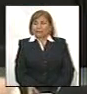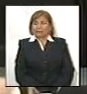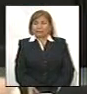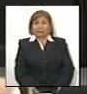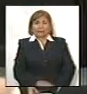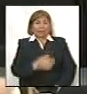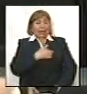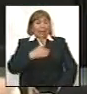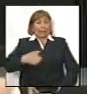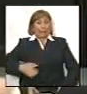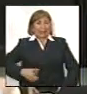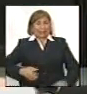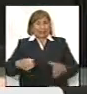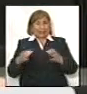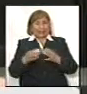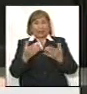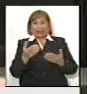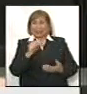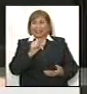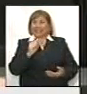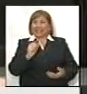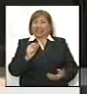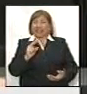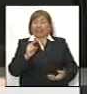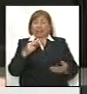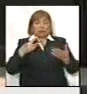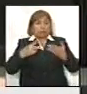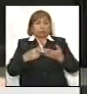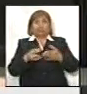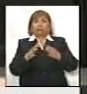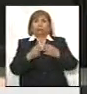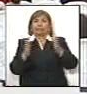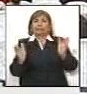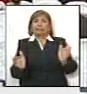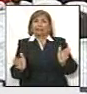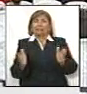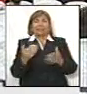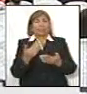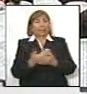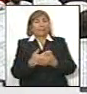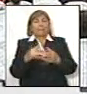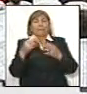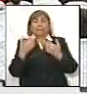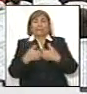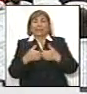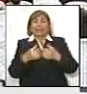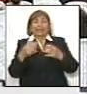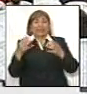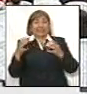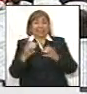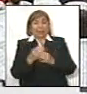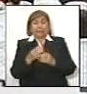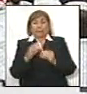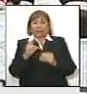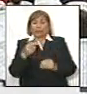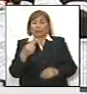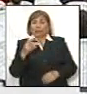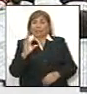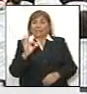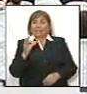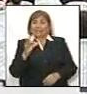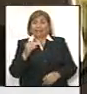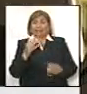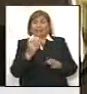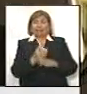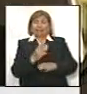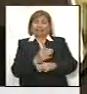El presidente del Congreso, Daniel Salaverry, inauguró la Convención Nacional de la Micro y Pequeña Empresa 2019, desarrollada por